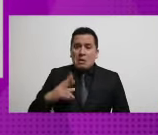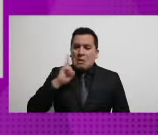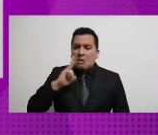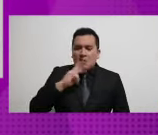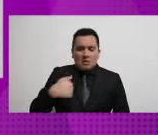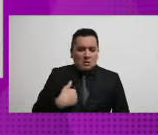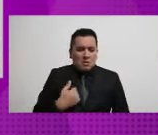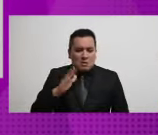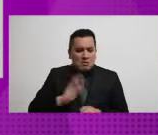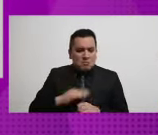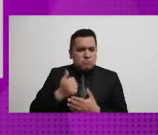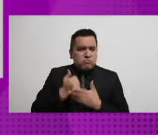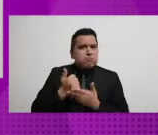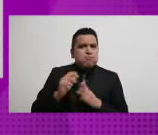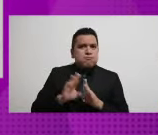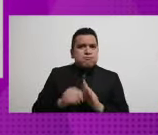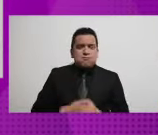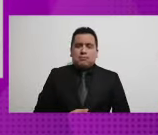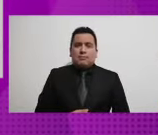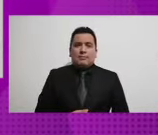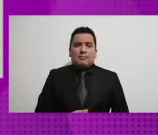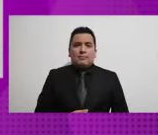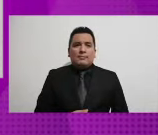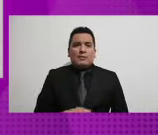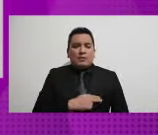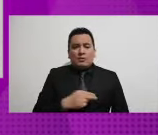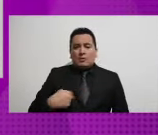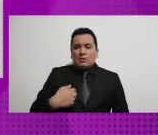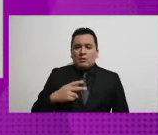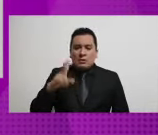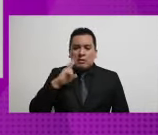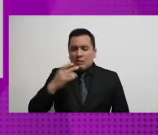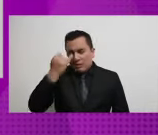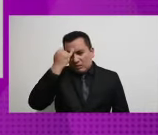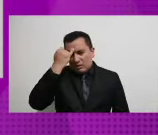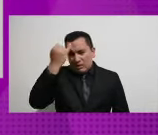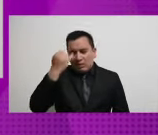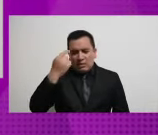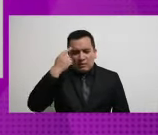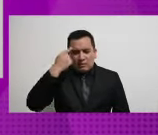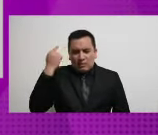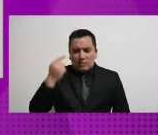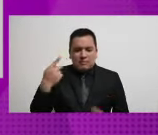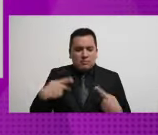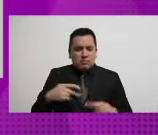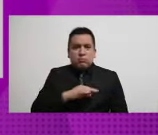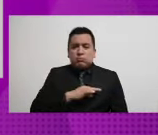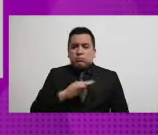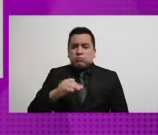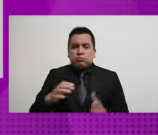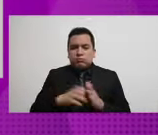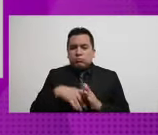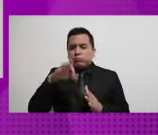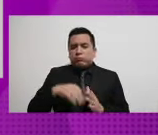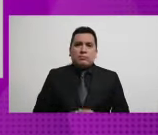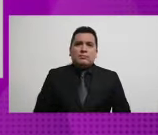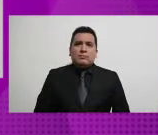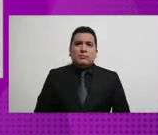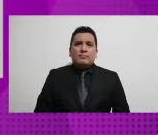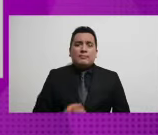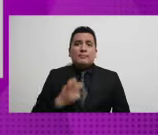hacer en los procesos electorales para innovar nuevos métodos de emisión del voto, contando para ello